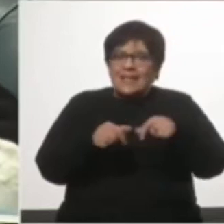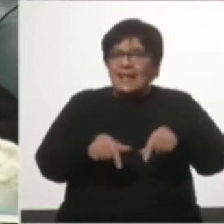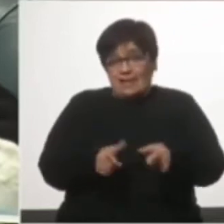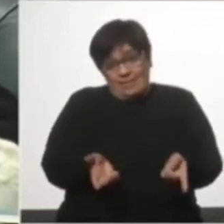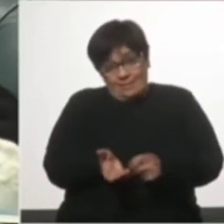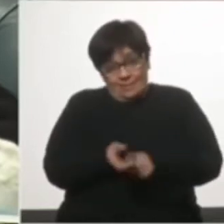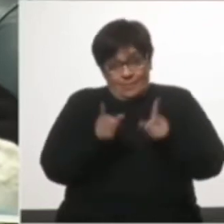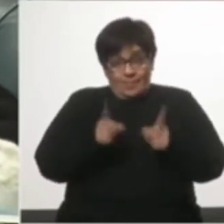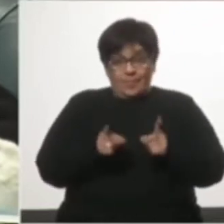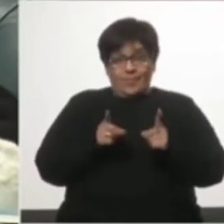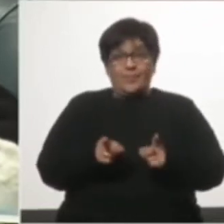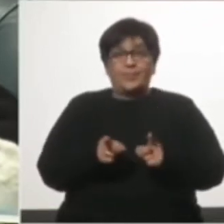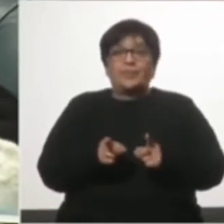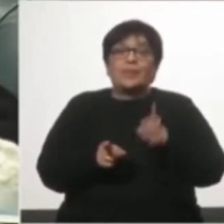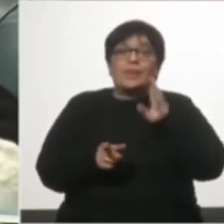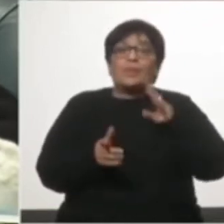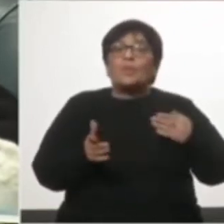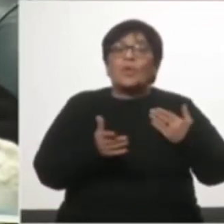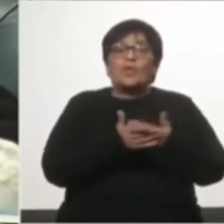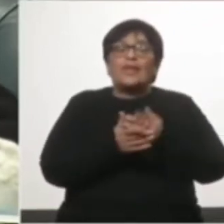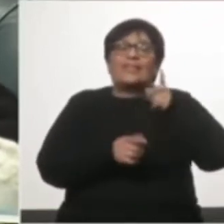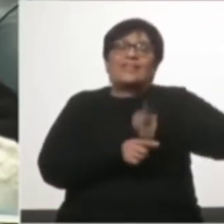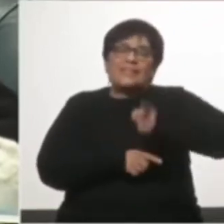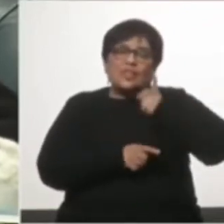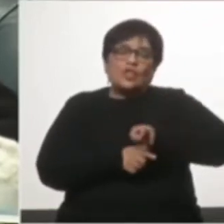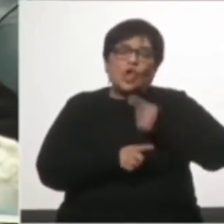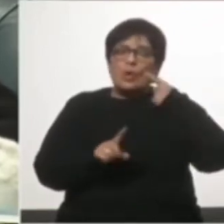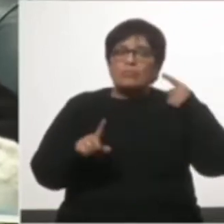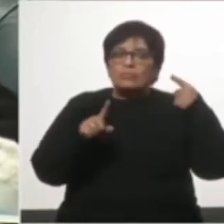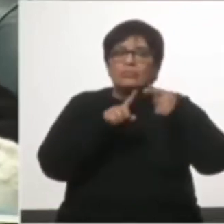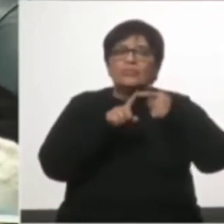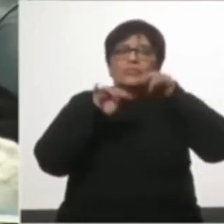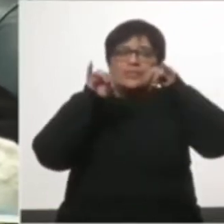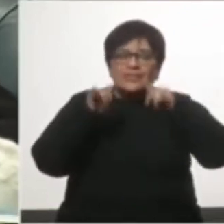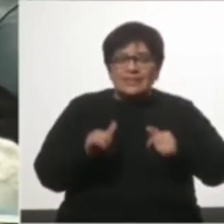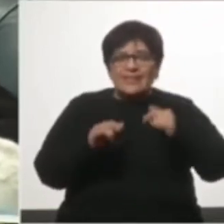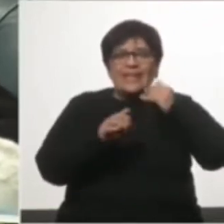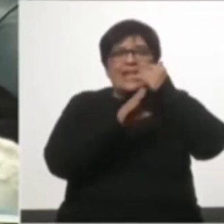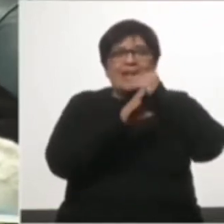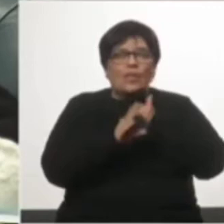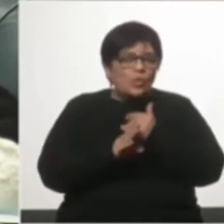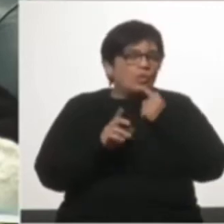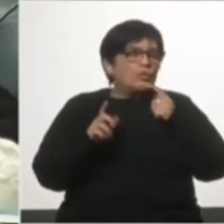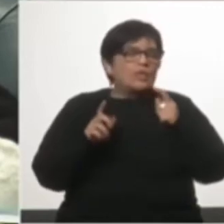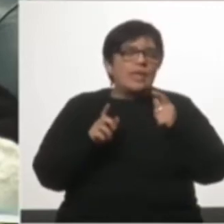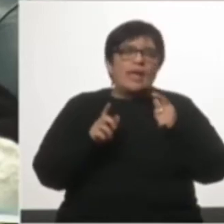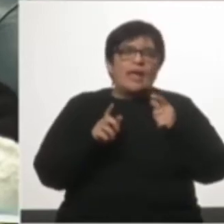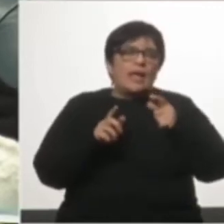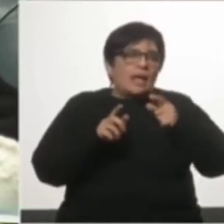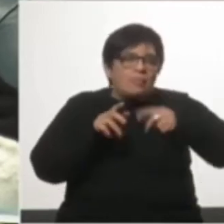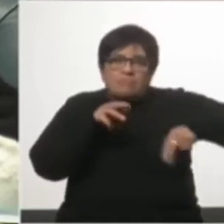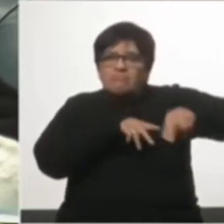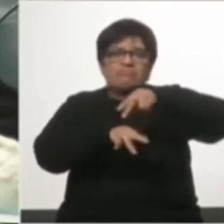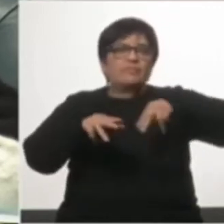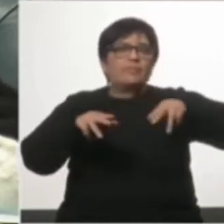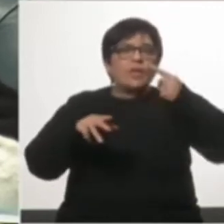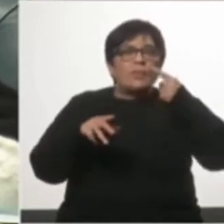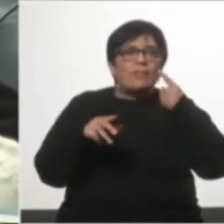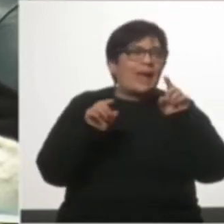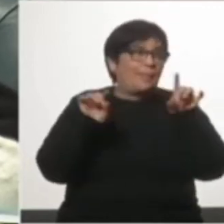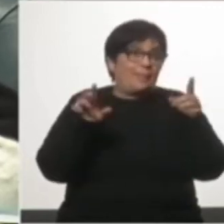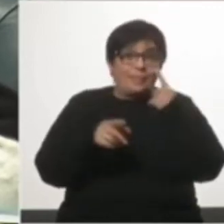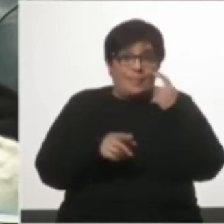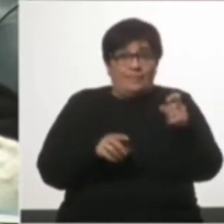otras cosas, planteaba medidas que apuntaban, sí, a la reducción de la movilidad como un factor de reducción de los